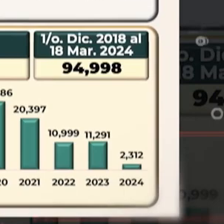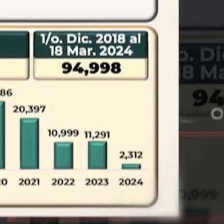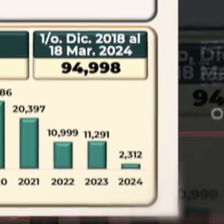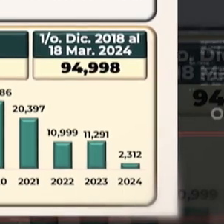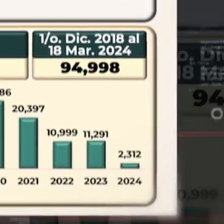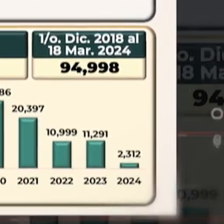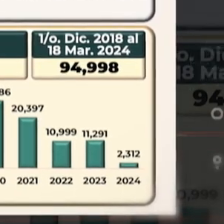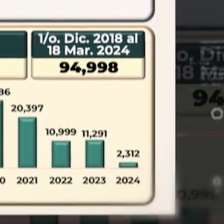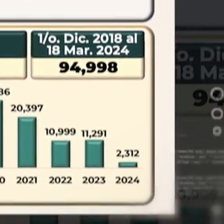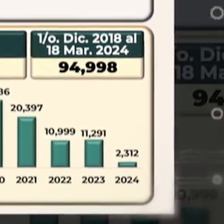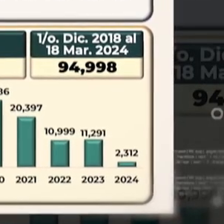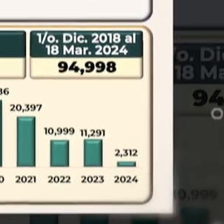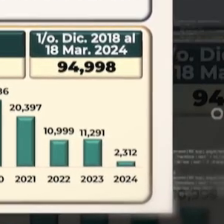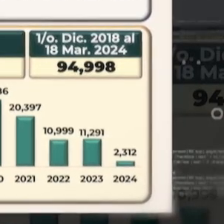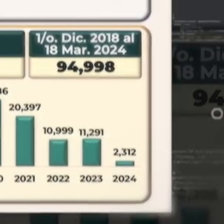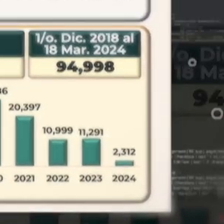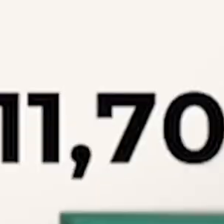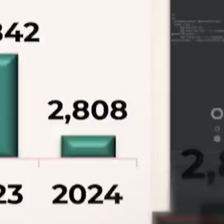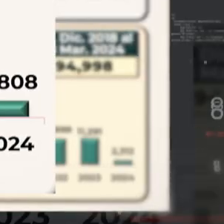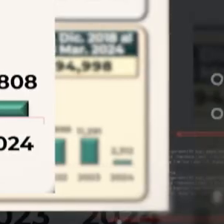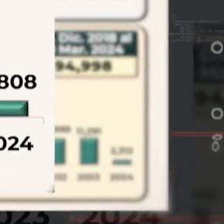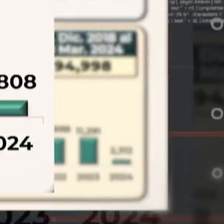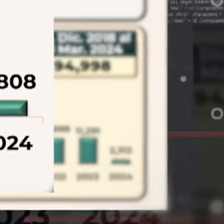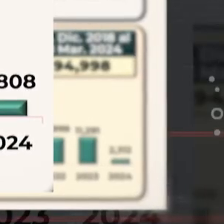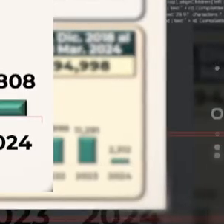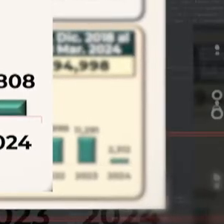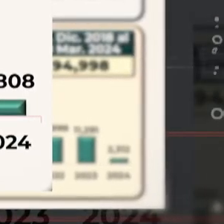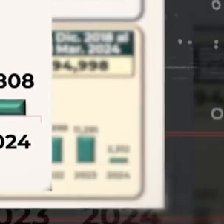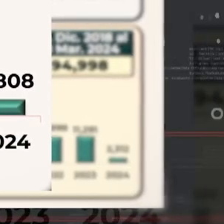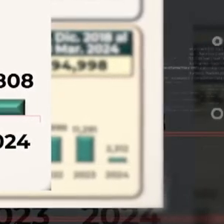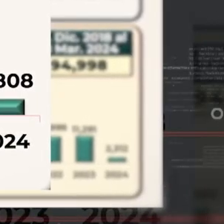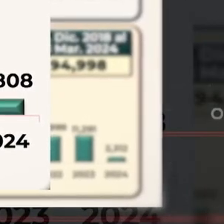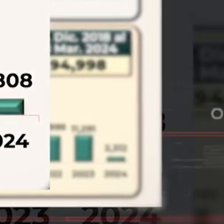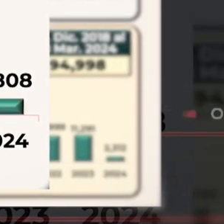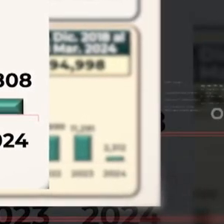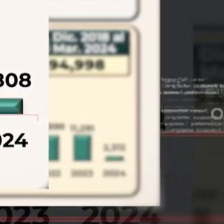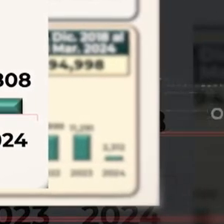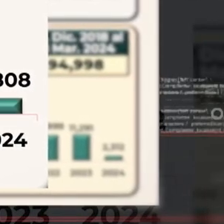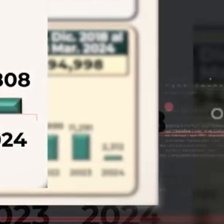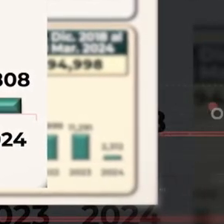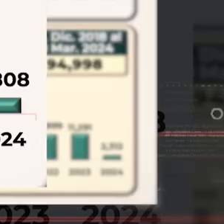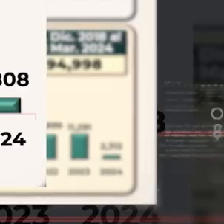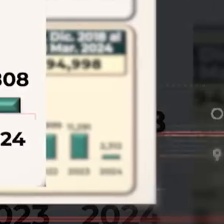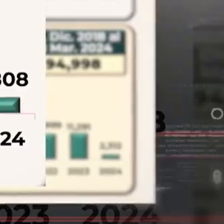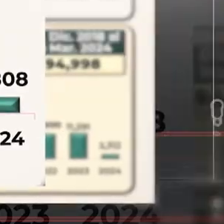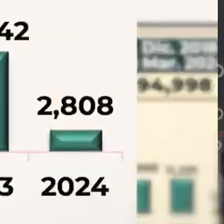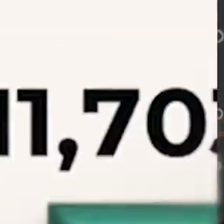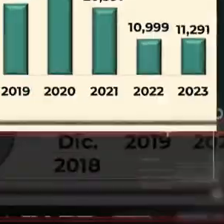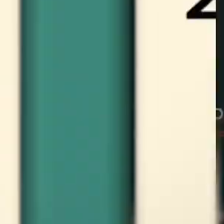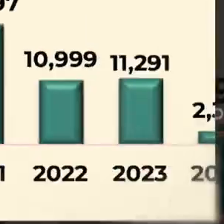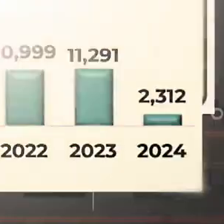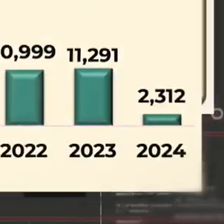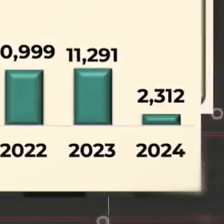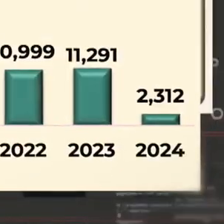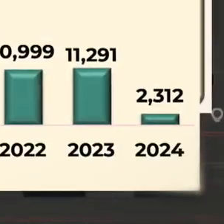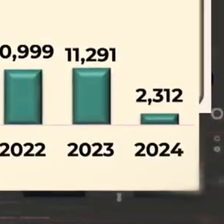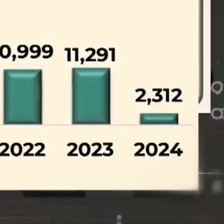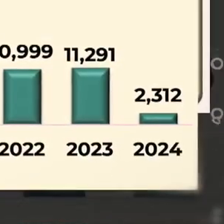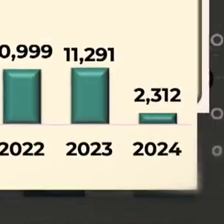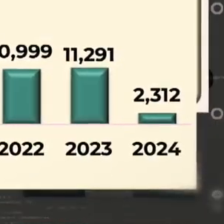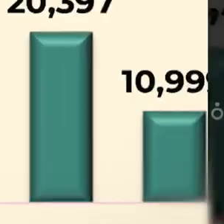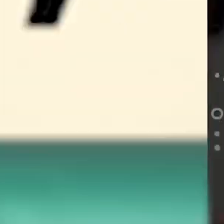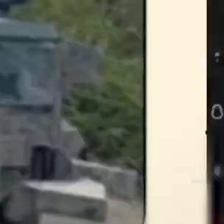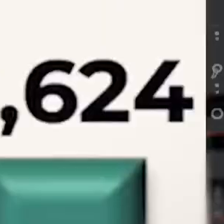2024, se han detenido a 84 mil presuntos delincuentes, se han decomisado 94 mil vehículos,